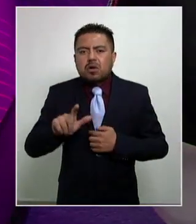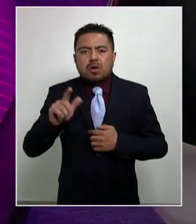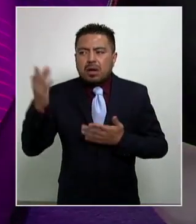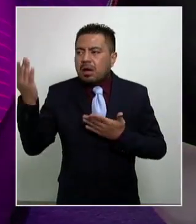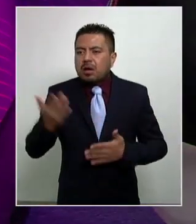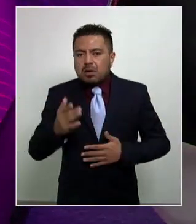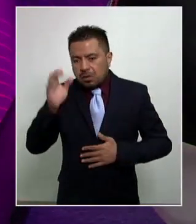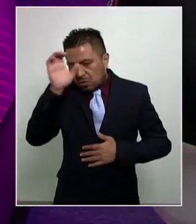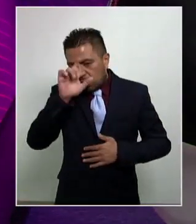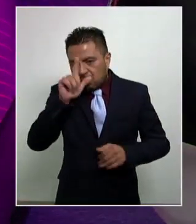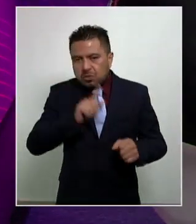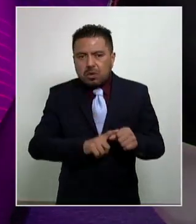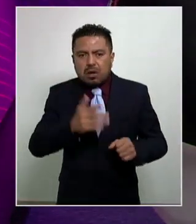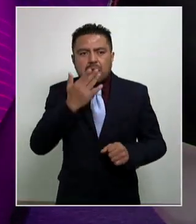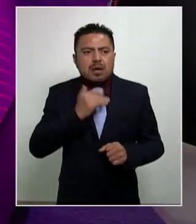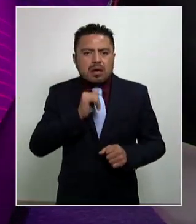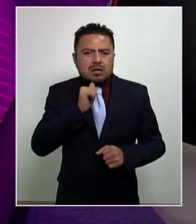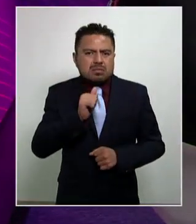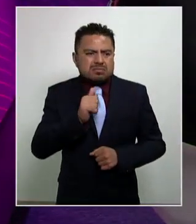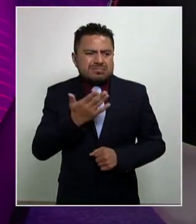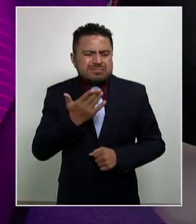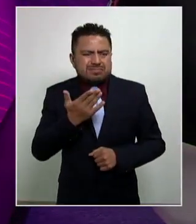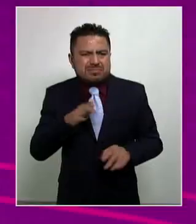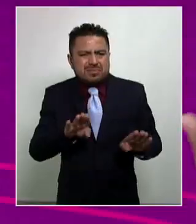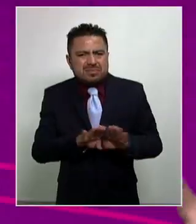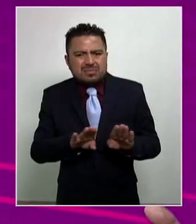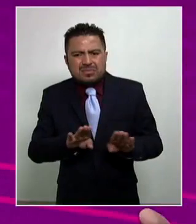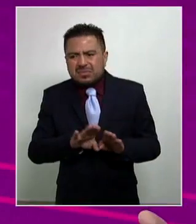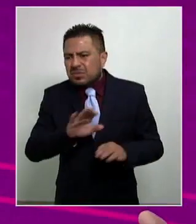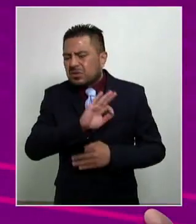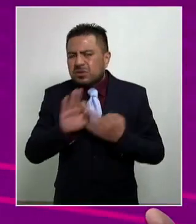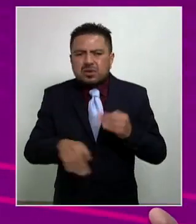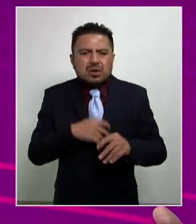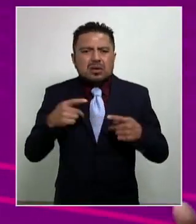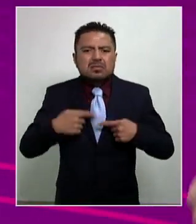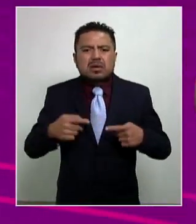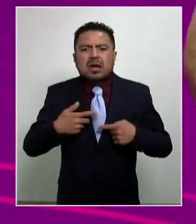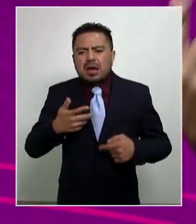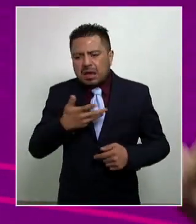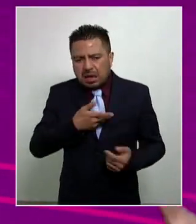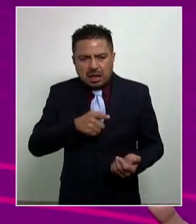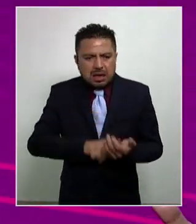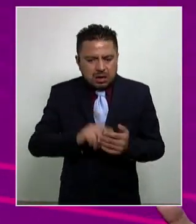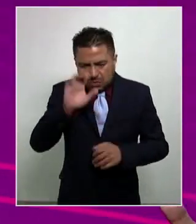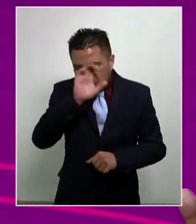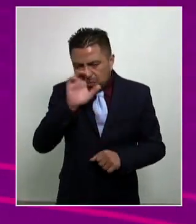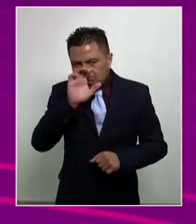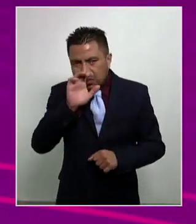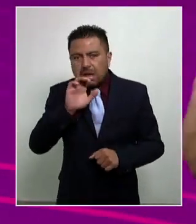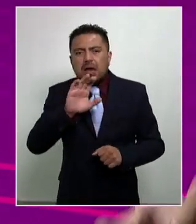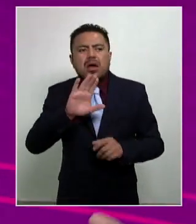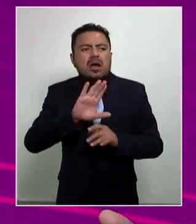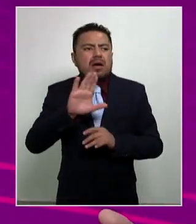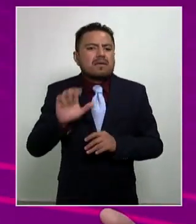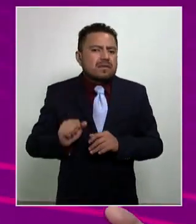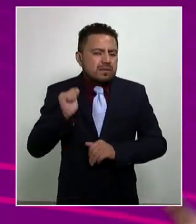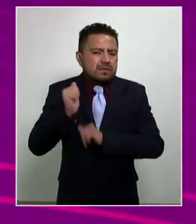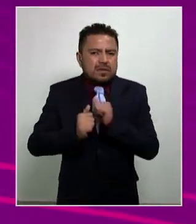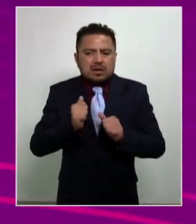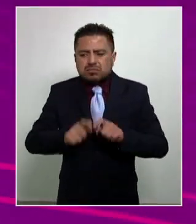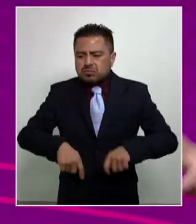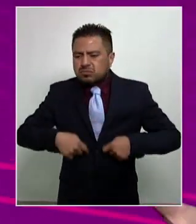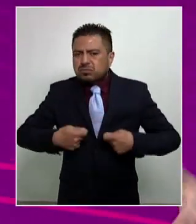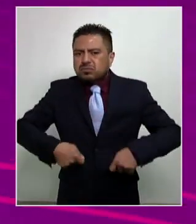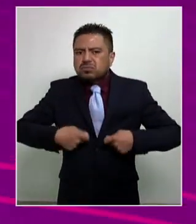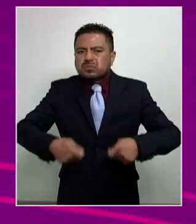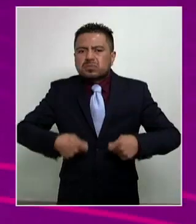cultura. No, nadie llega sin cultura, ¿no? Todas las personas tenemos cultura. Entonces, las personas de origen africano y sus descendientes, que